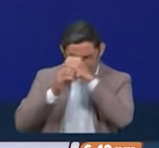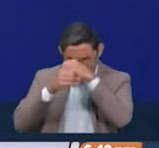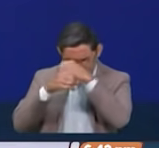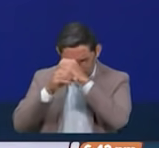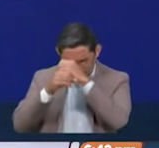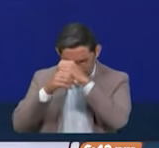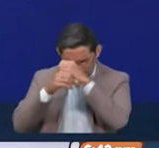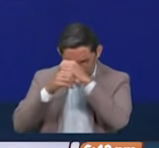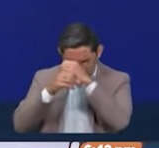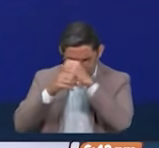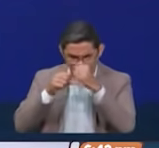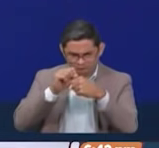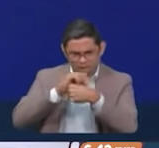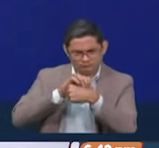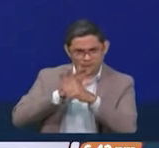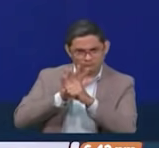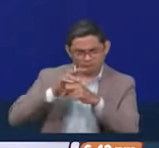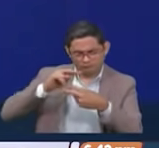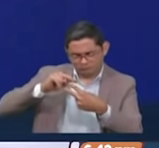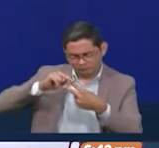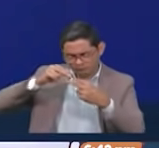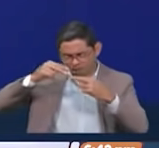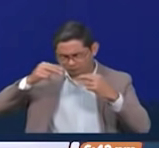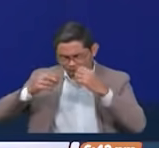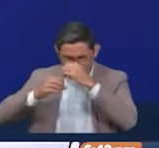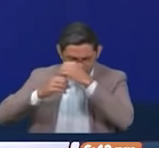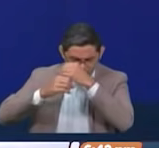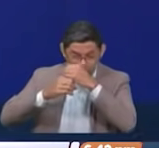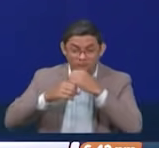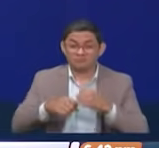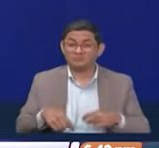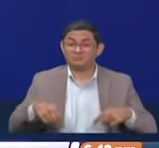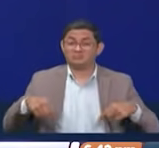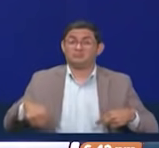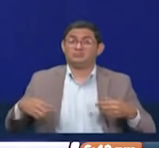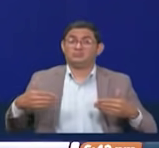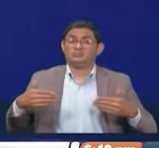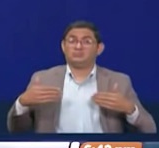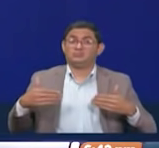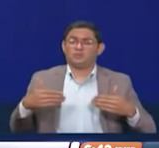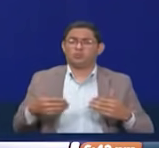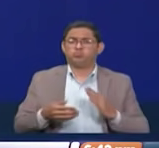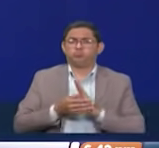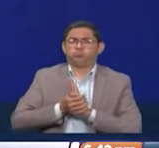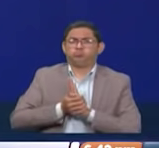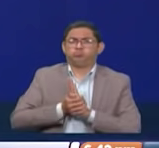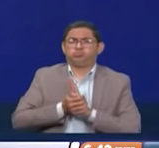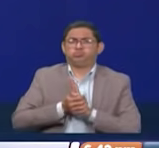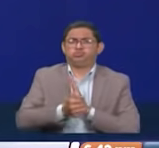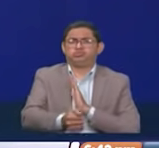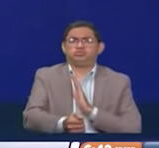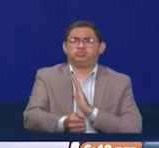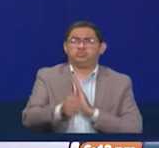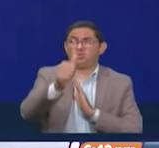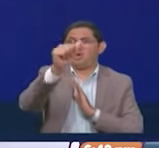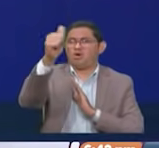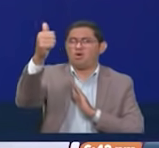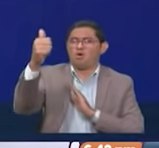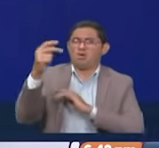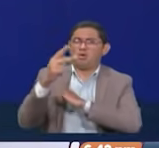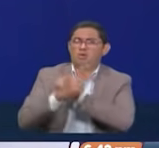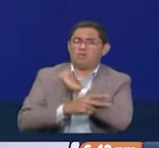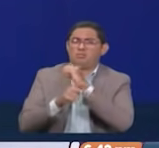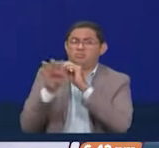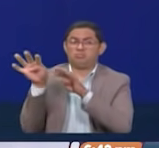salud panamá ha demostrado ser un país de referencia nuestro país